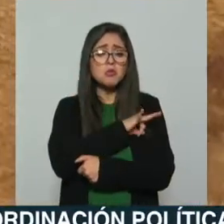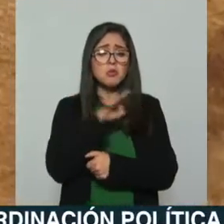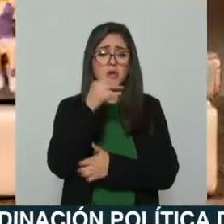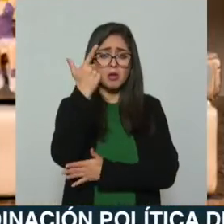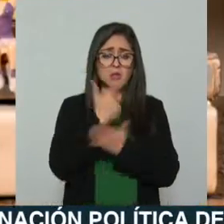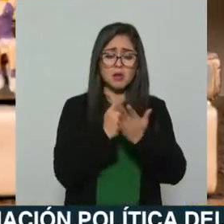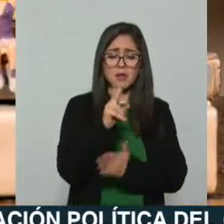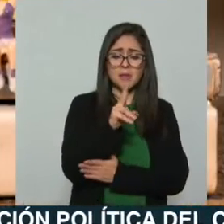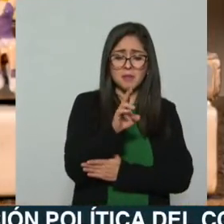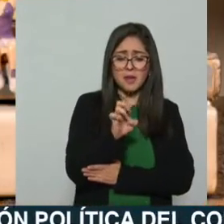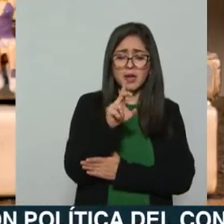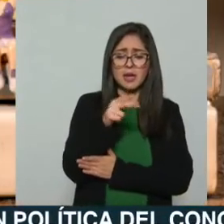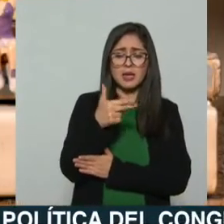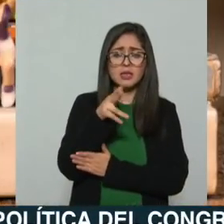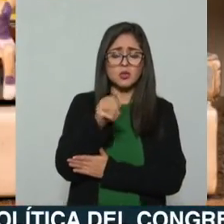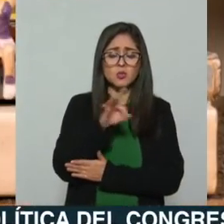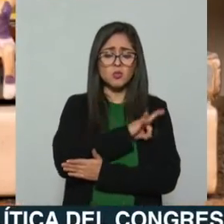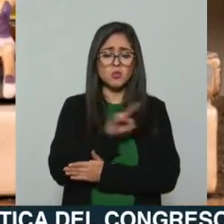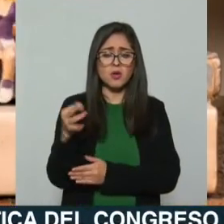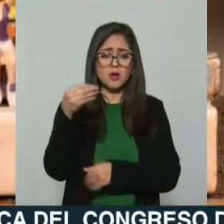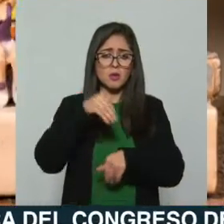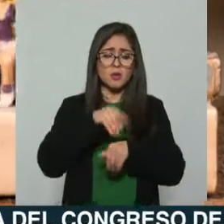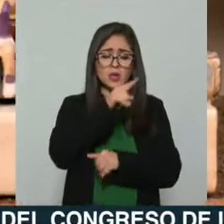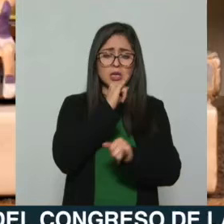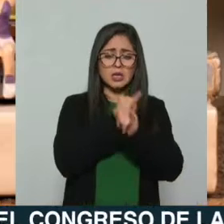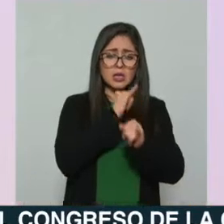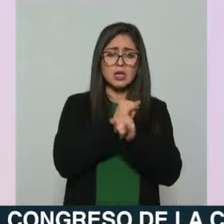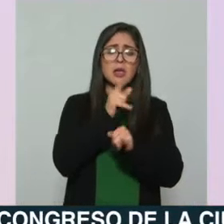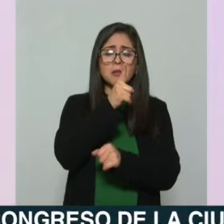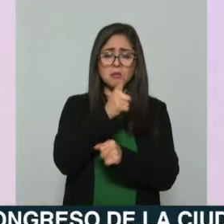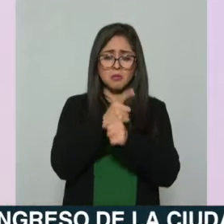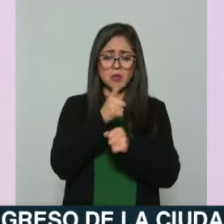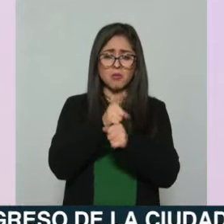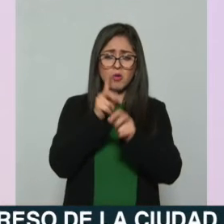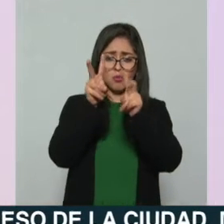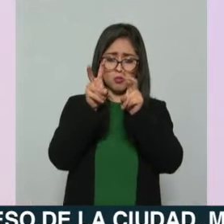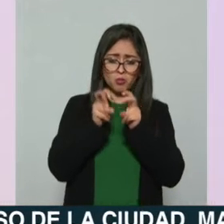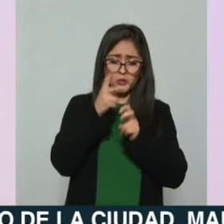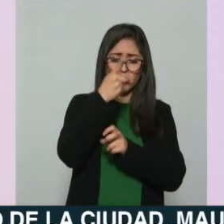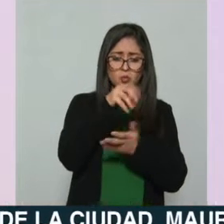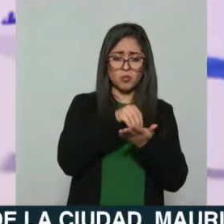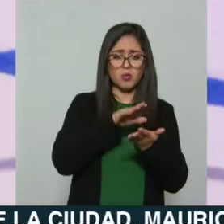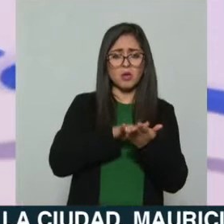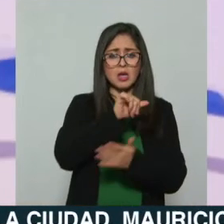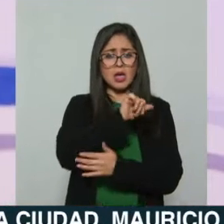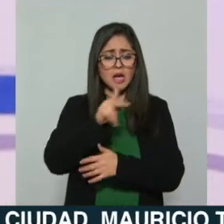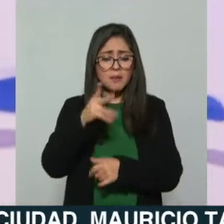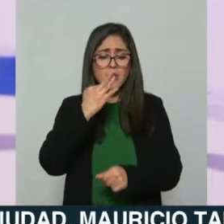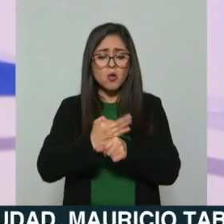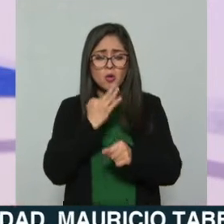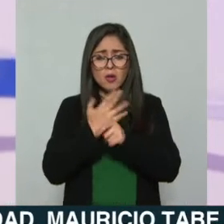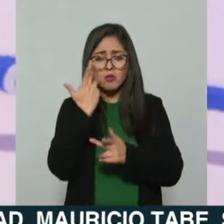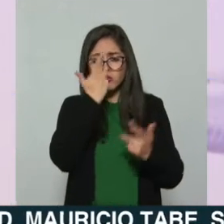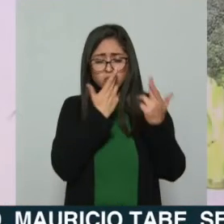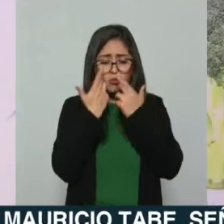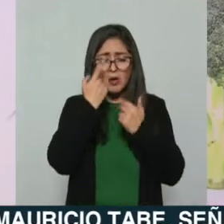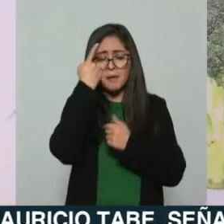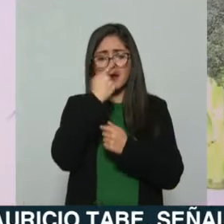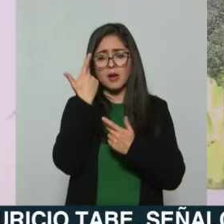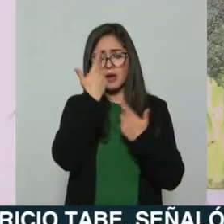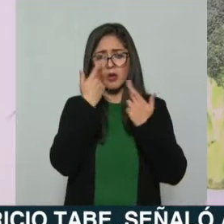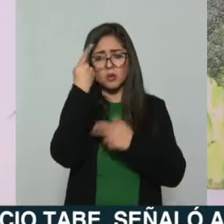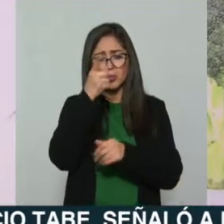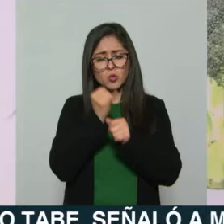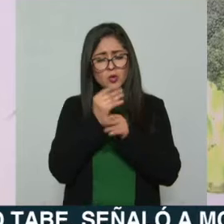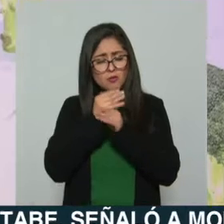preregistro. Hay que meterse a la página de internet, hay que descargar una aplicación. Va a ser una autentificación ahorita porque es un preregistro con cruce de datos biométricos,